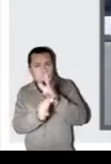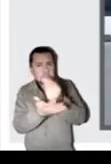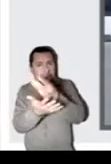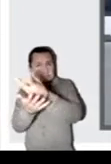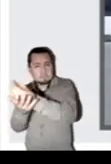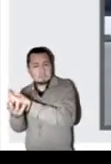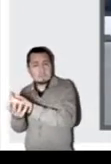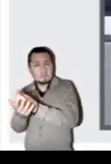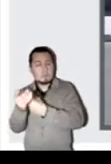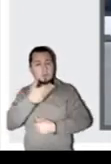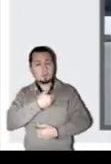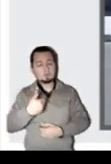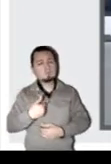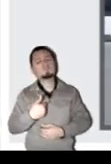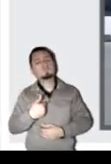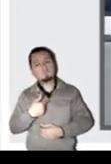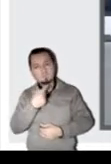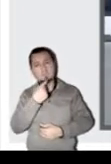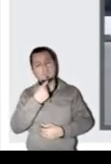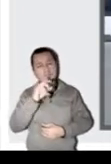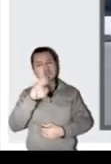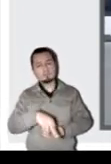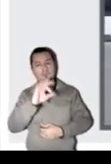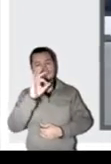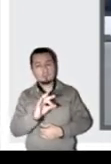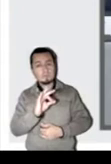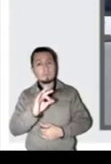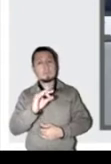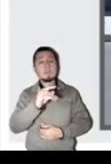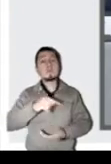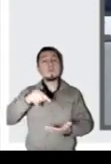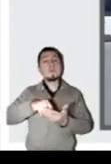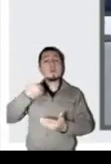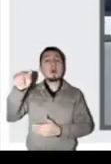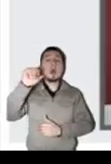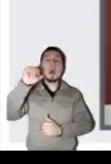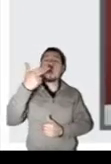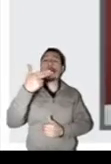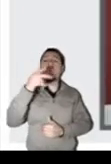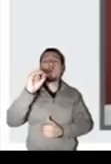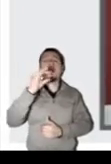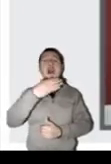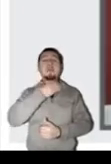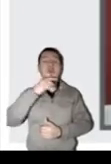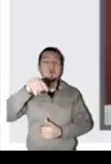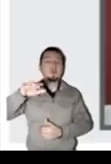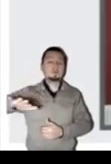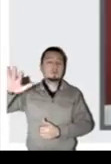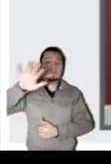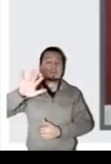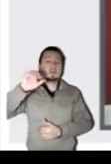presentamos al presidente el programa de inversión en colectores de la cuenca del ahogado que es sin duda el principal